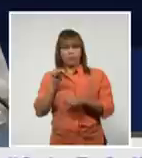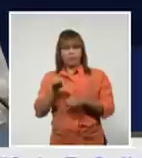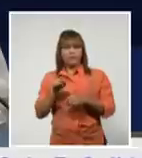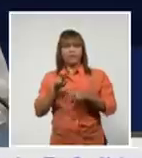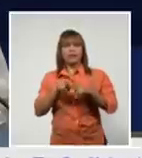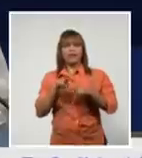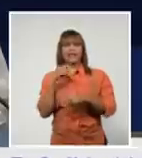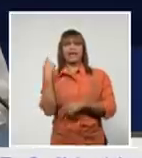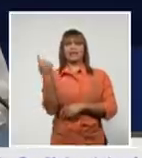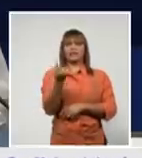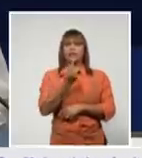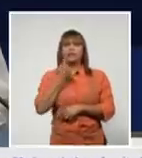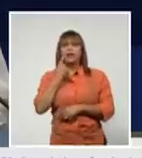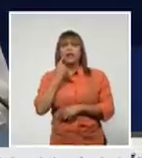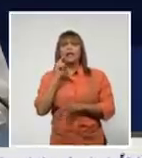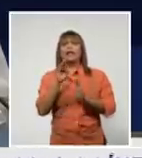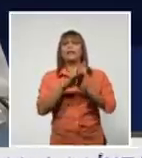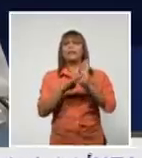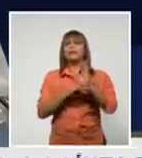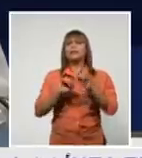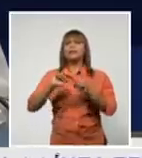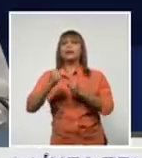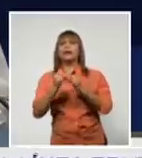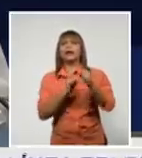las medidas se van adecuando,